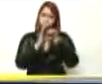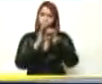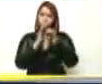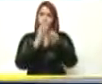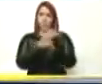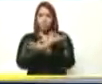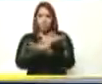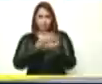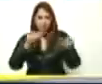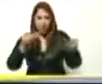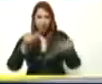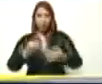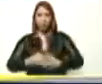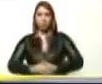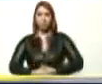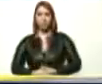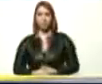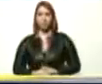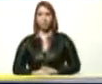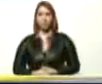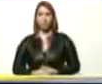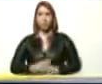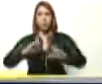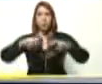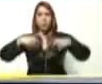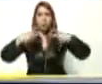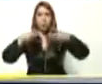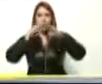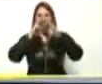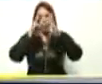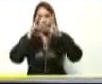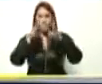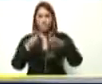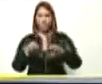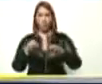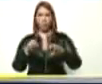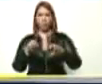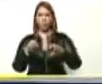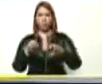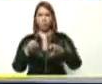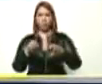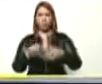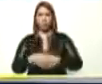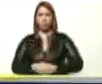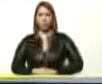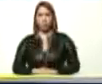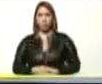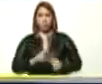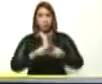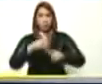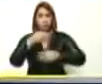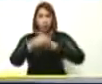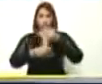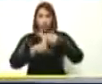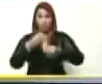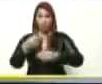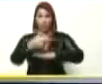perfectamente, en los nuevos métodos, para ser un gobierno,